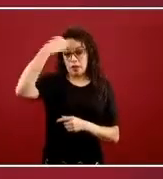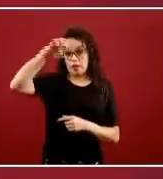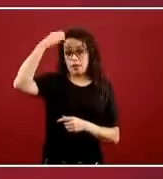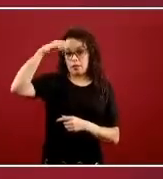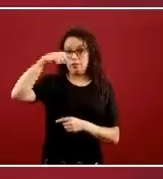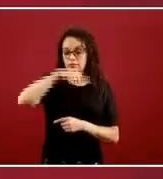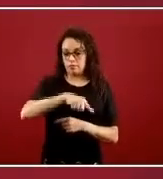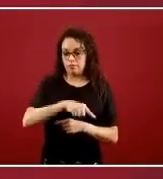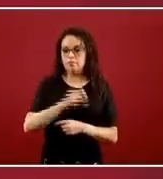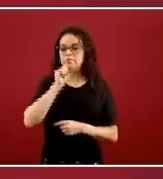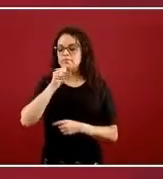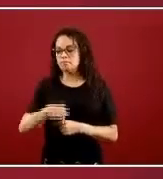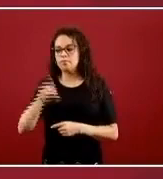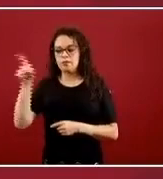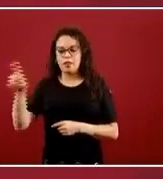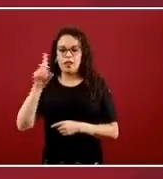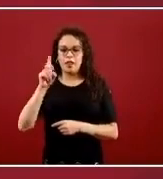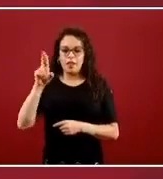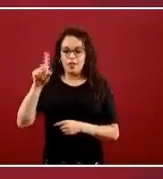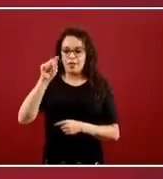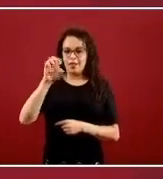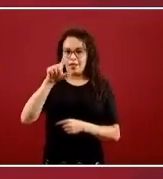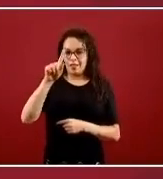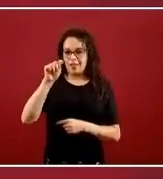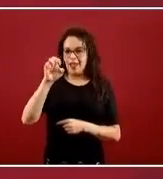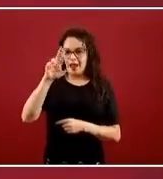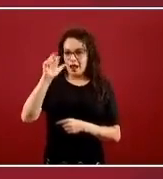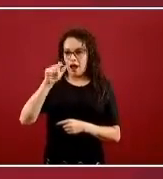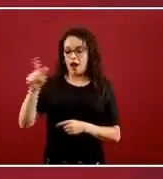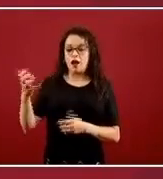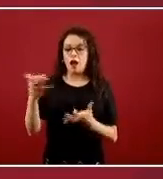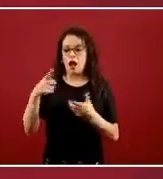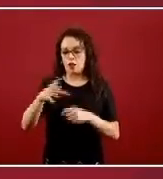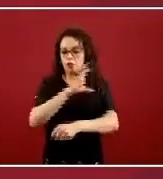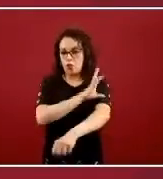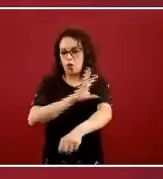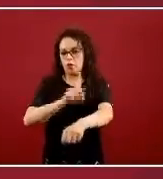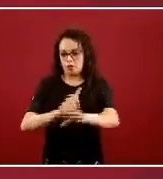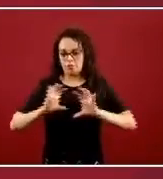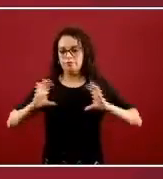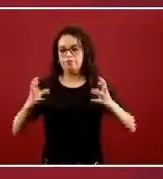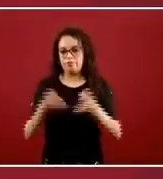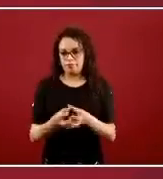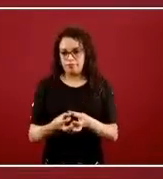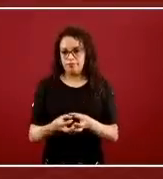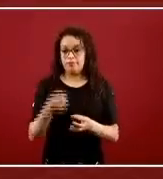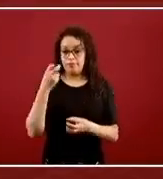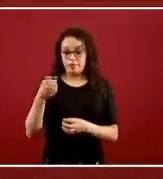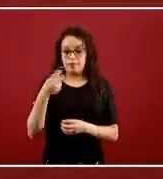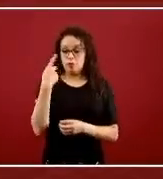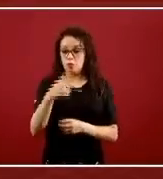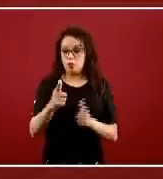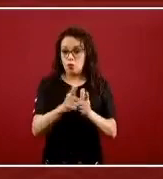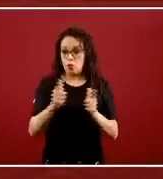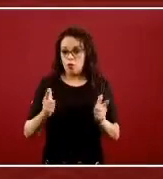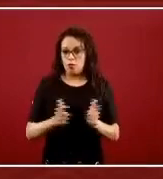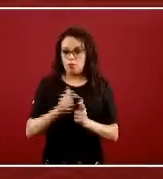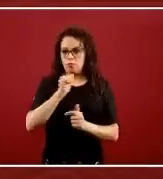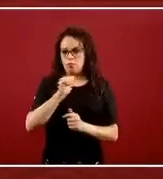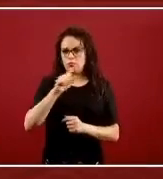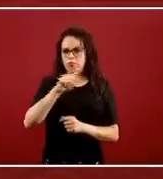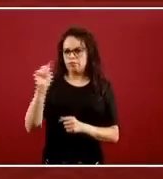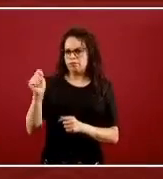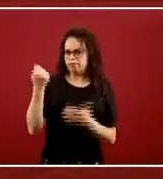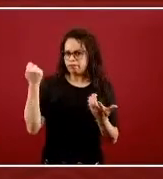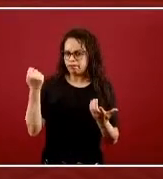justamente el doctor Reyes Terán coordina, y de ahí se ha ramificado a distintos subgrupos técnicos que evalúan, por